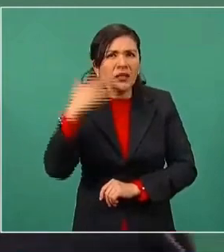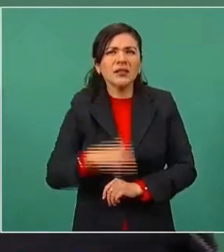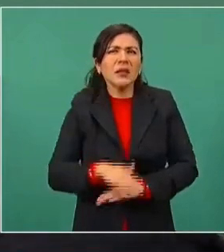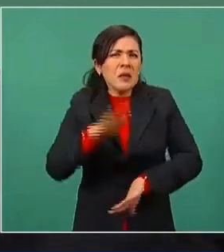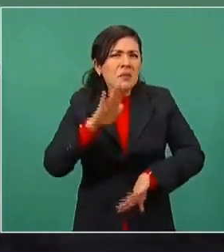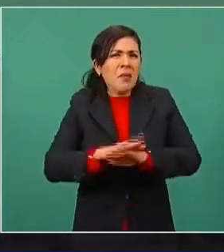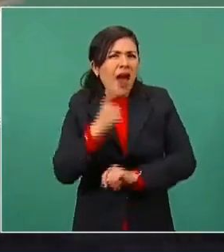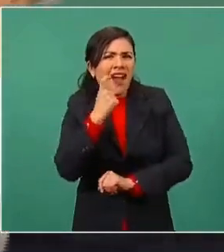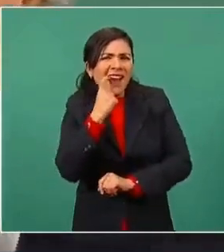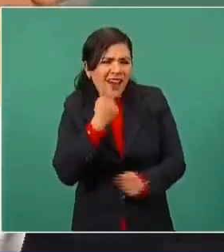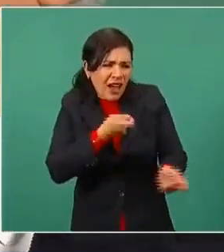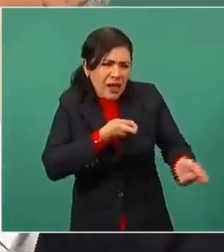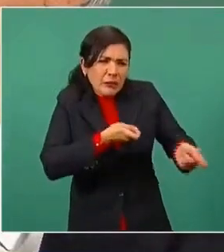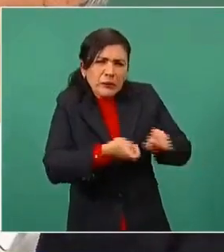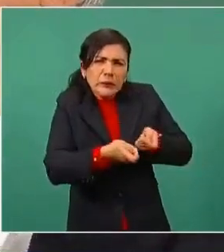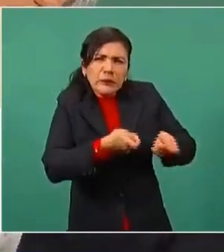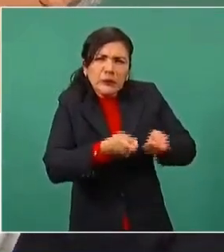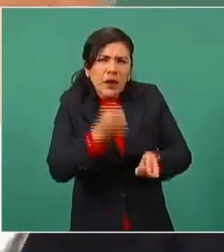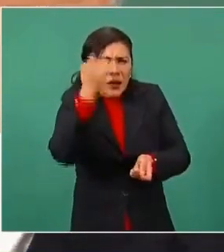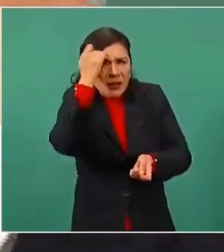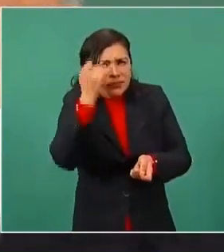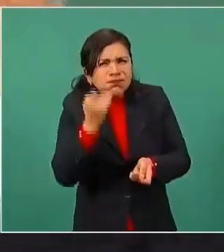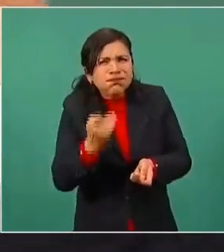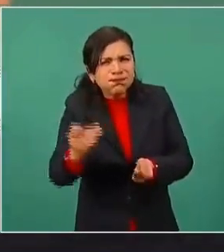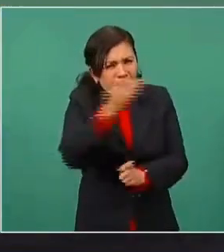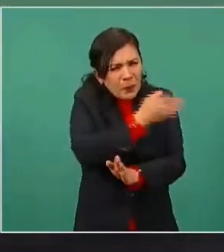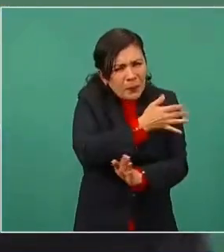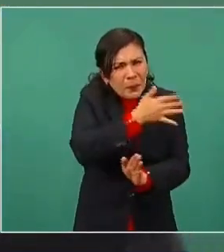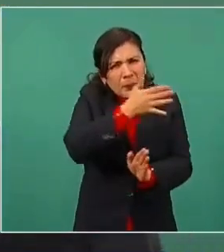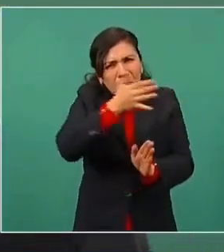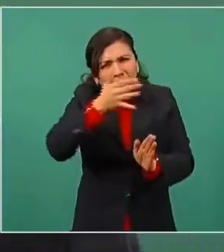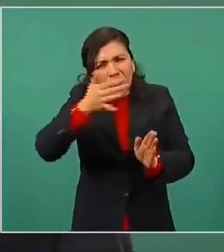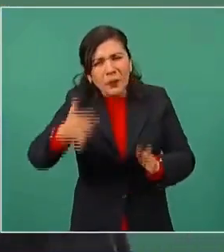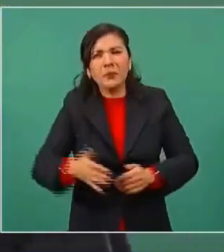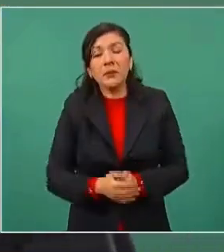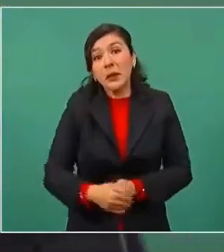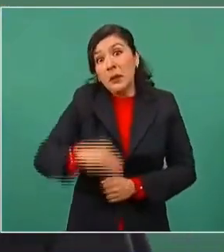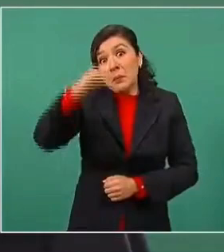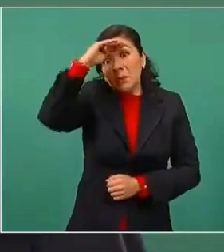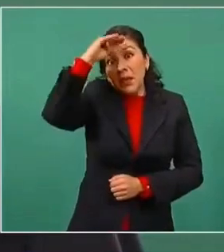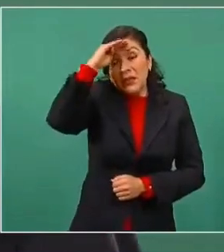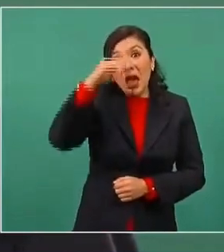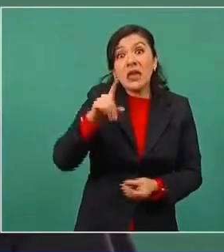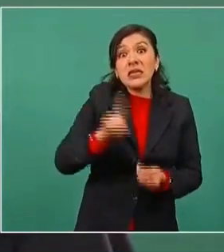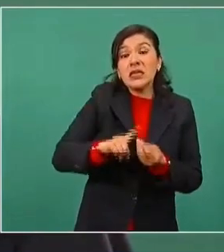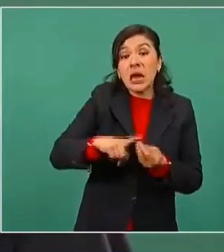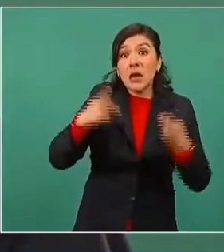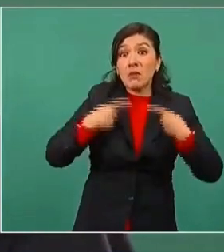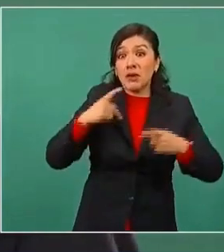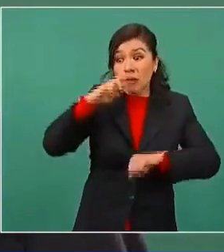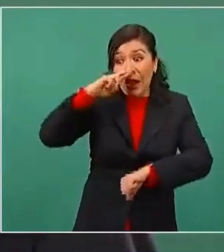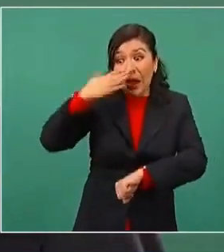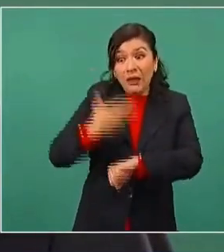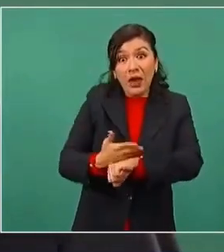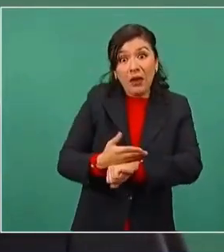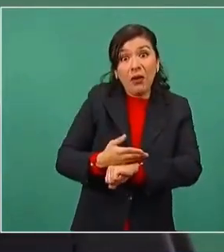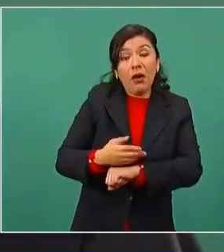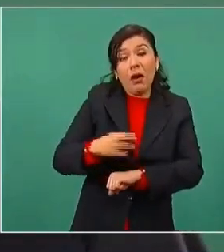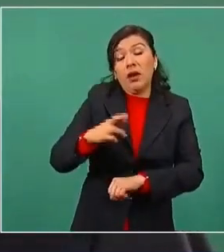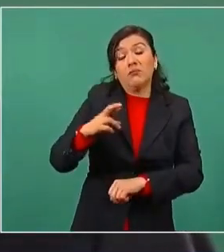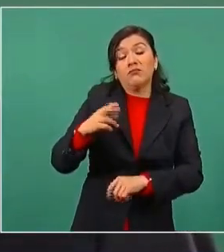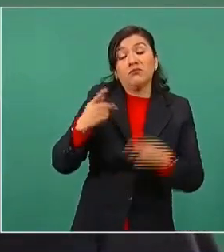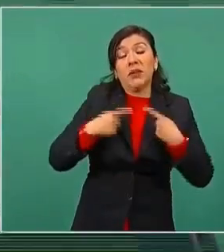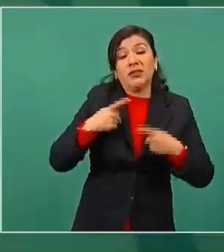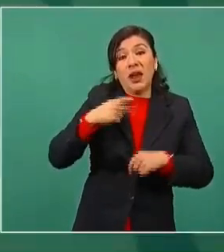manipularon durante mucho tiempo, haciéndonos creer que el ratero era el que se robaba una bolsa en el mercado,